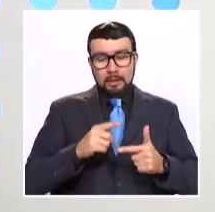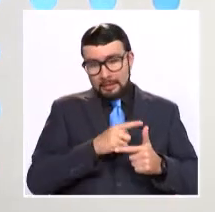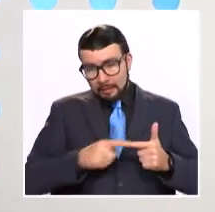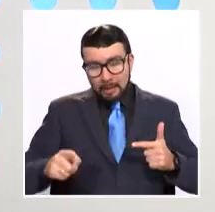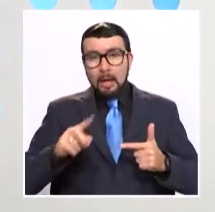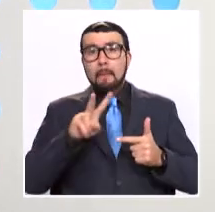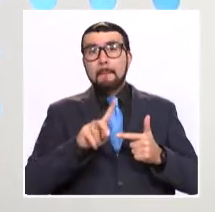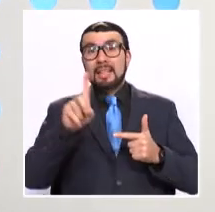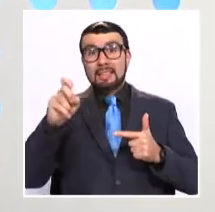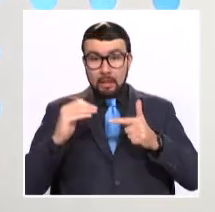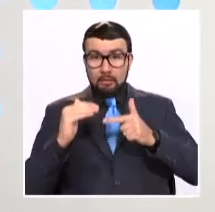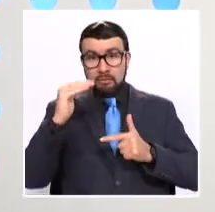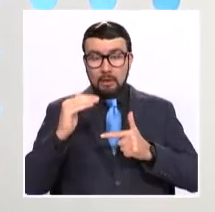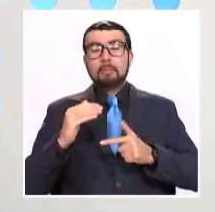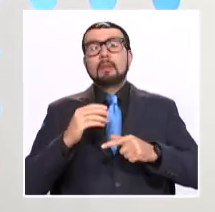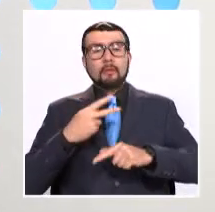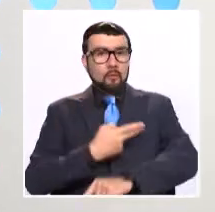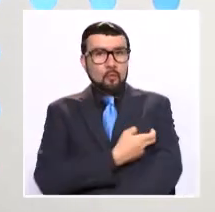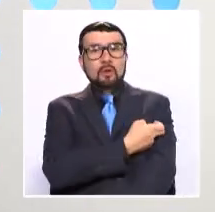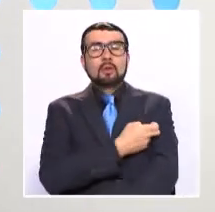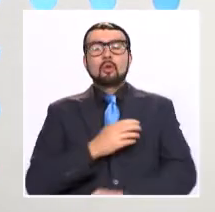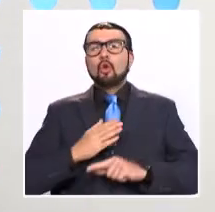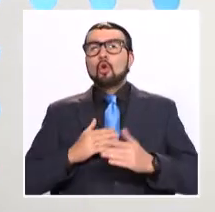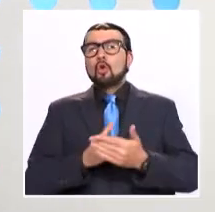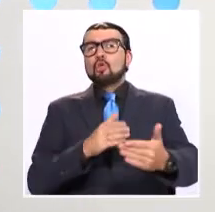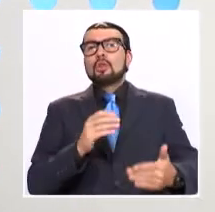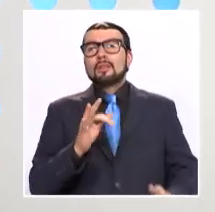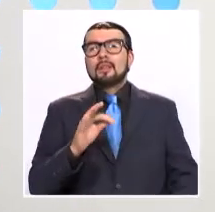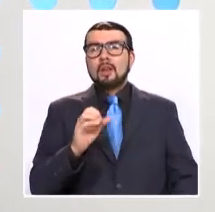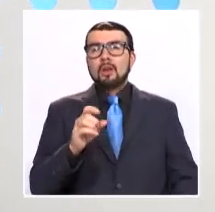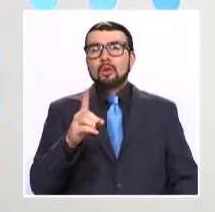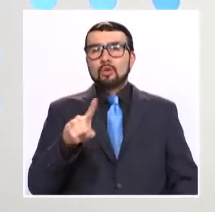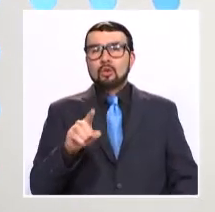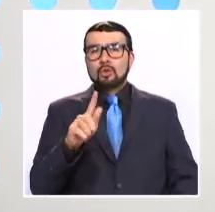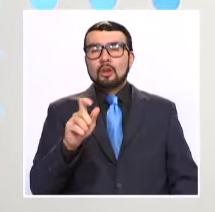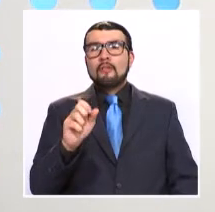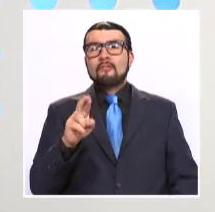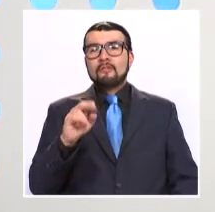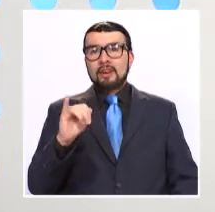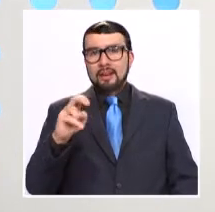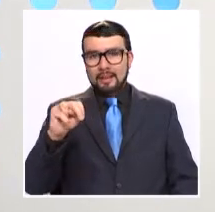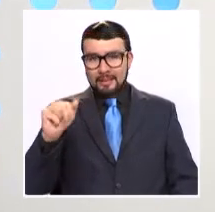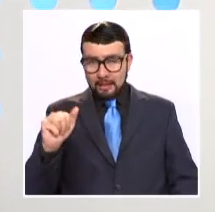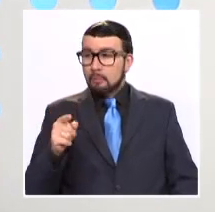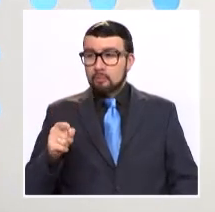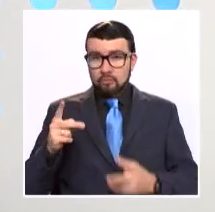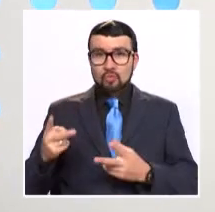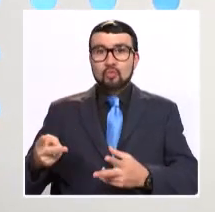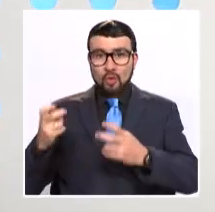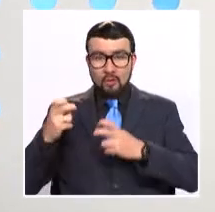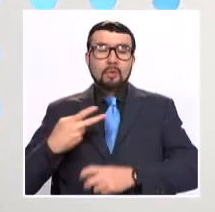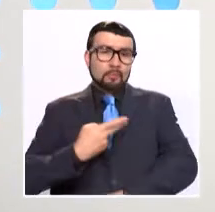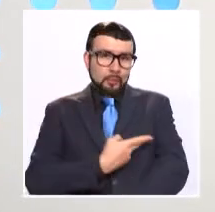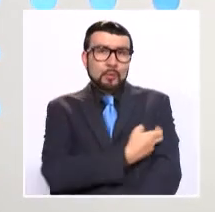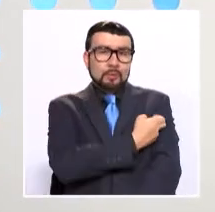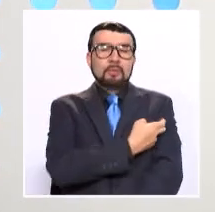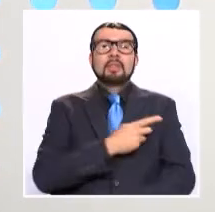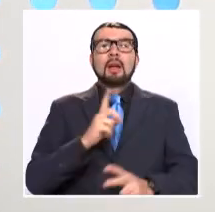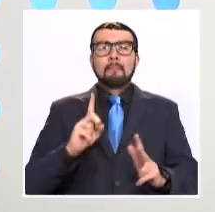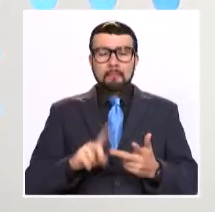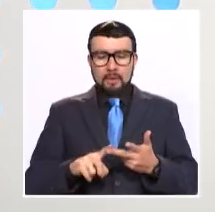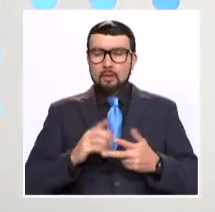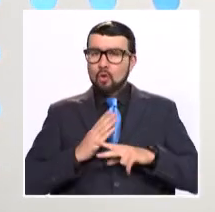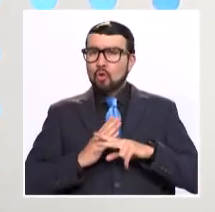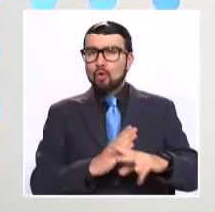la vacuna contra la tosferina, que es una vacuna que entró en el esquema de gestantes nuevo, y también la vacuna contra la